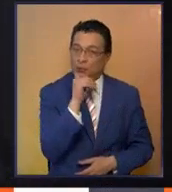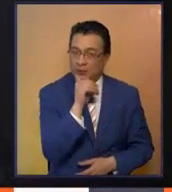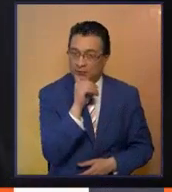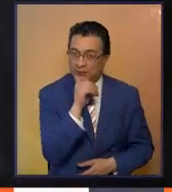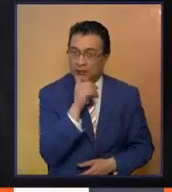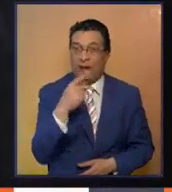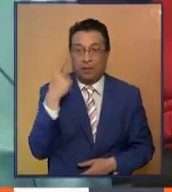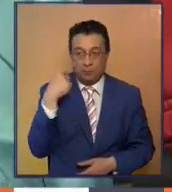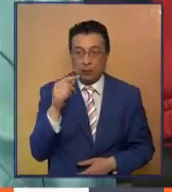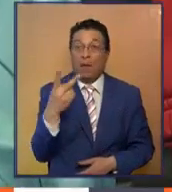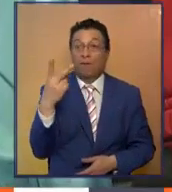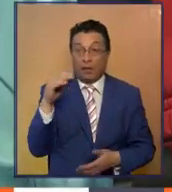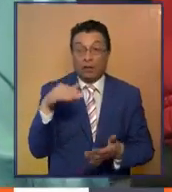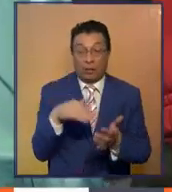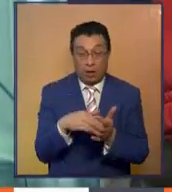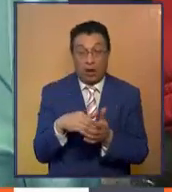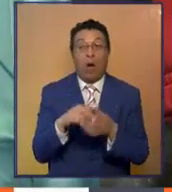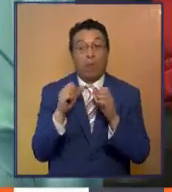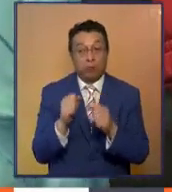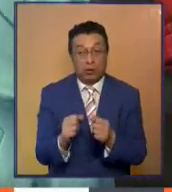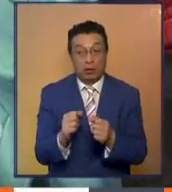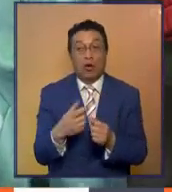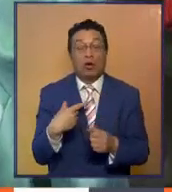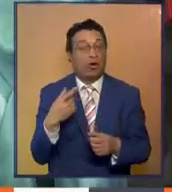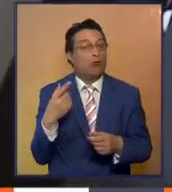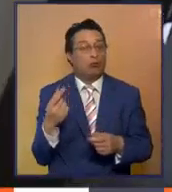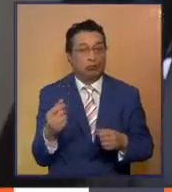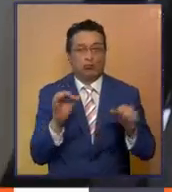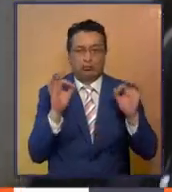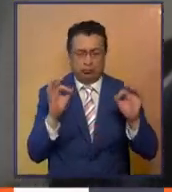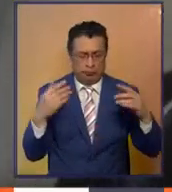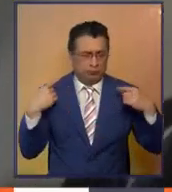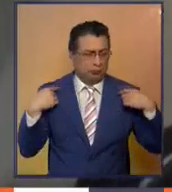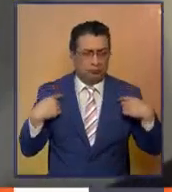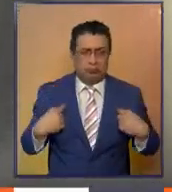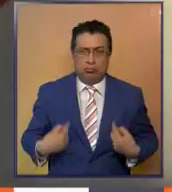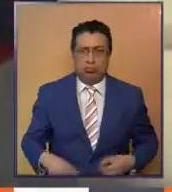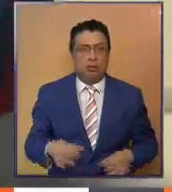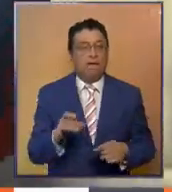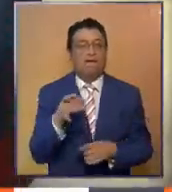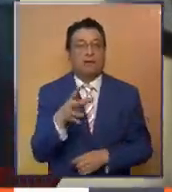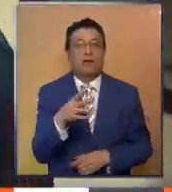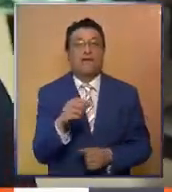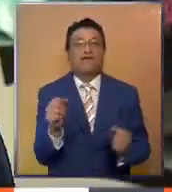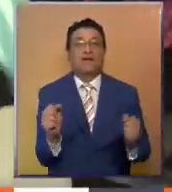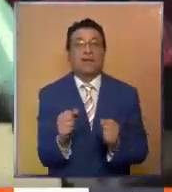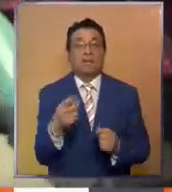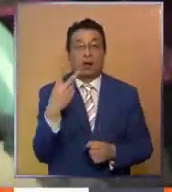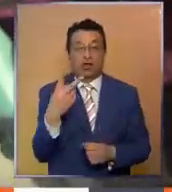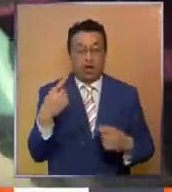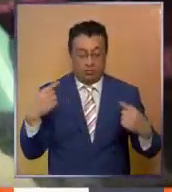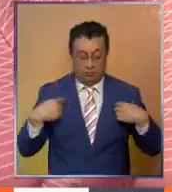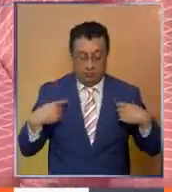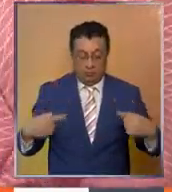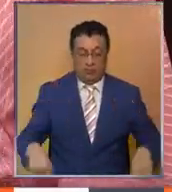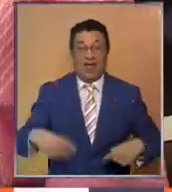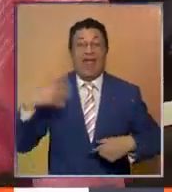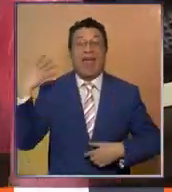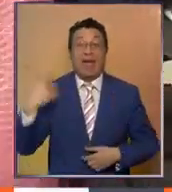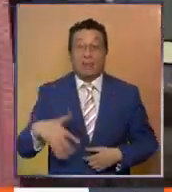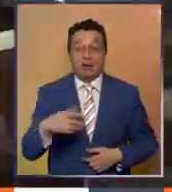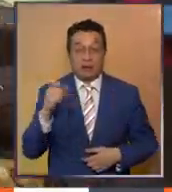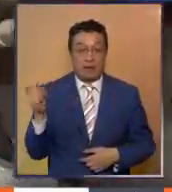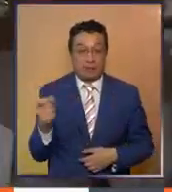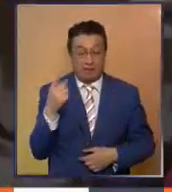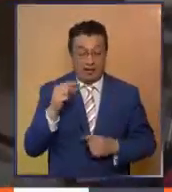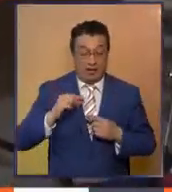desde 20.000 pesos es posible estar completamente equipado para el frío. Eso incluye 2 piezas muy importantes, la primera